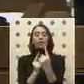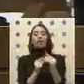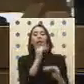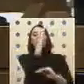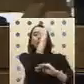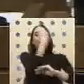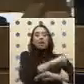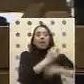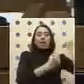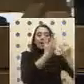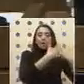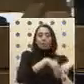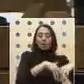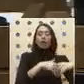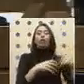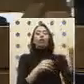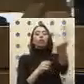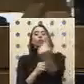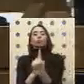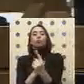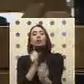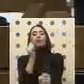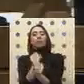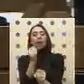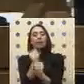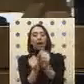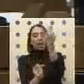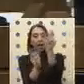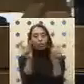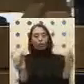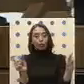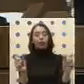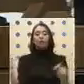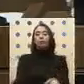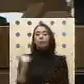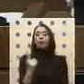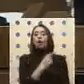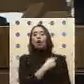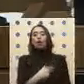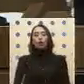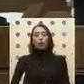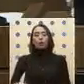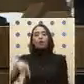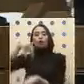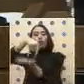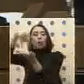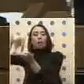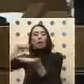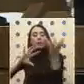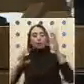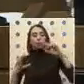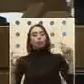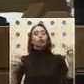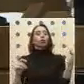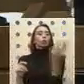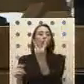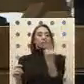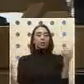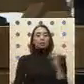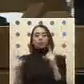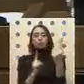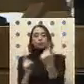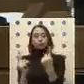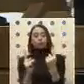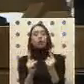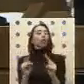empleadores, trabajadores y gobiernos y parlamentos. Y nada se resuelve, ni uno le pone el pie a